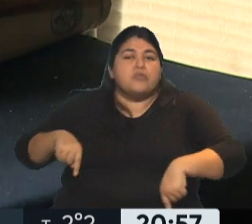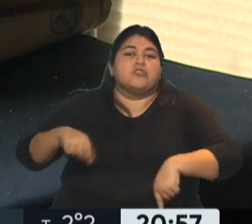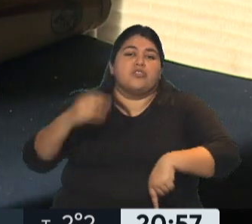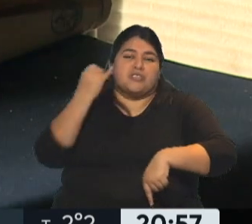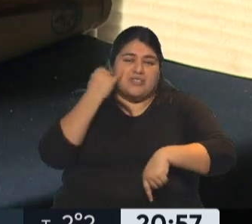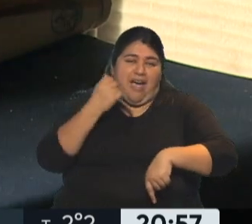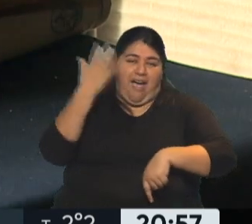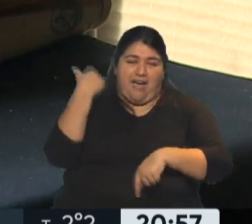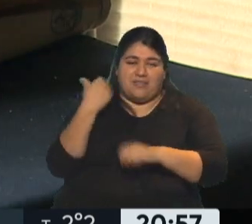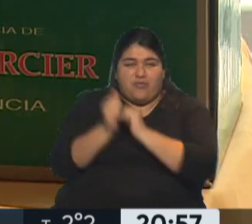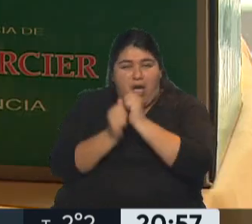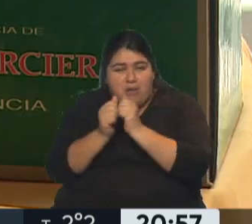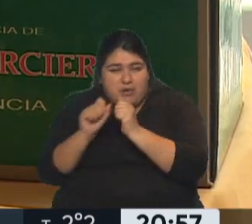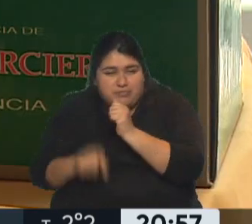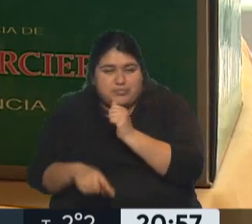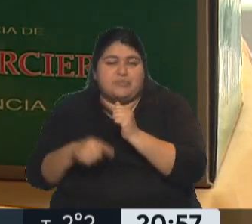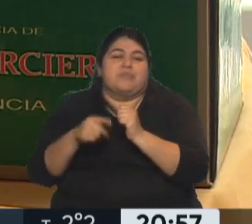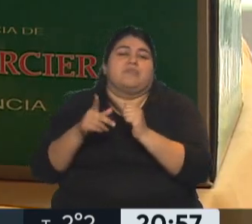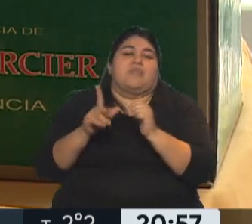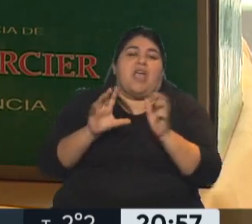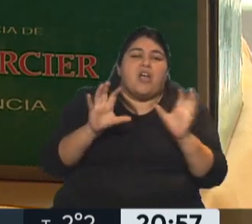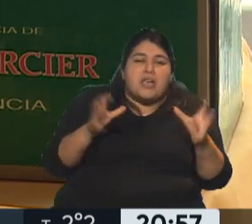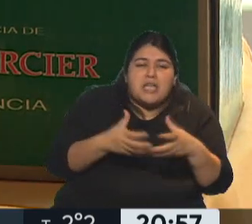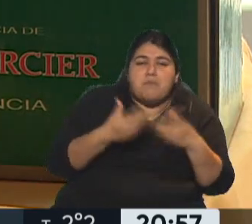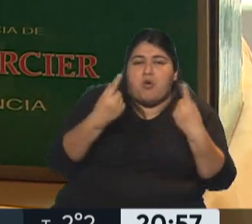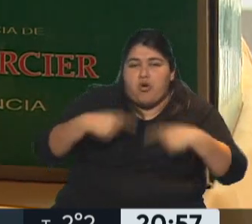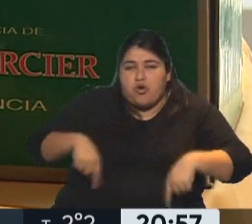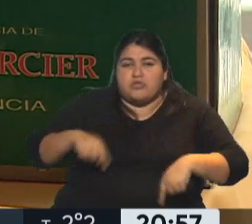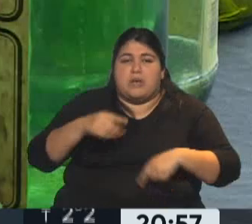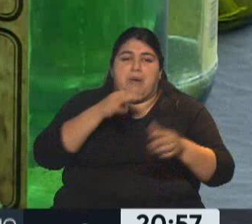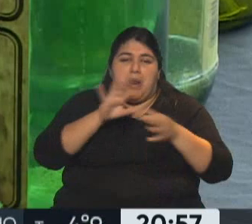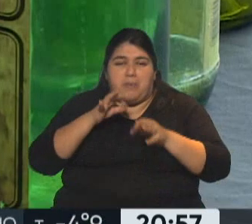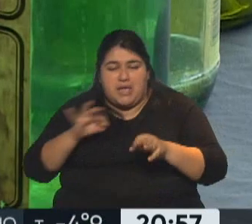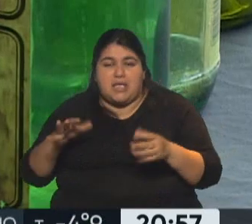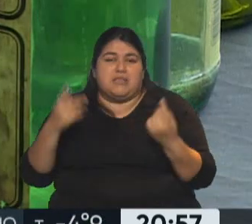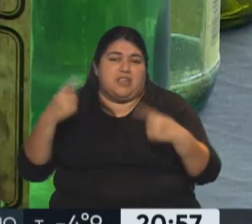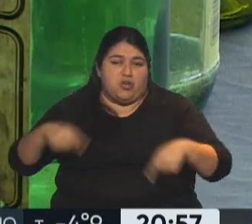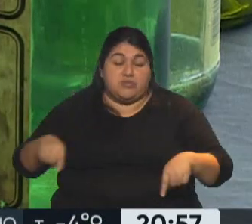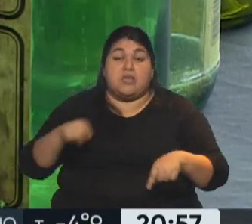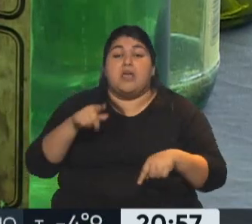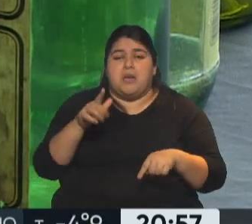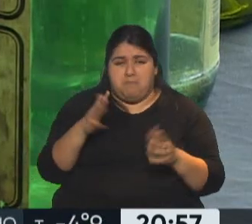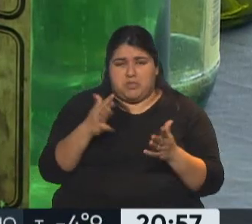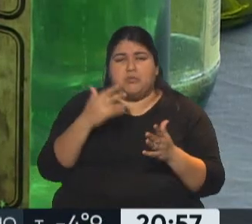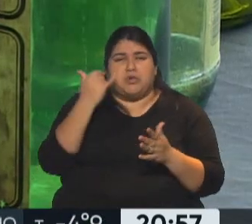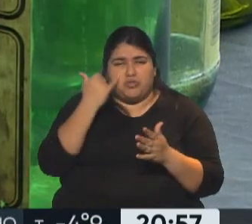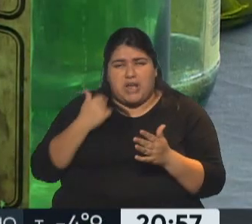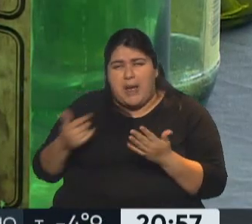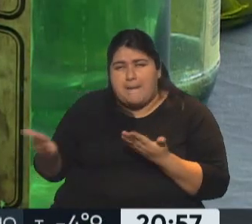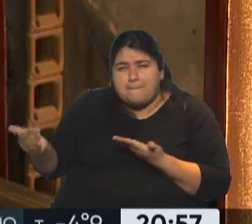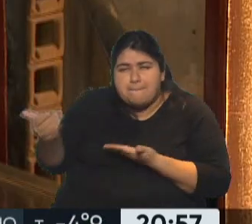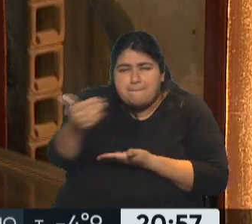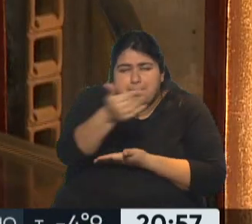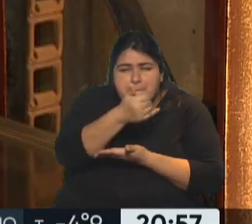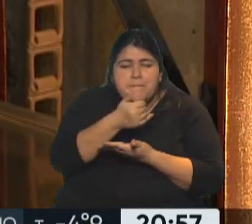comercializaban en el Molino, elementos de equipamiento de los distintos departamentos para la renta, pero básicamente ya llevamos relevados e